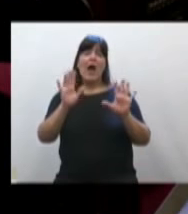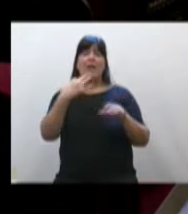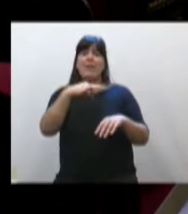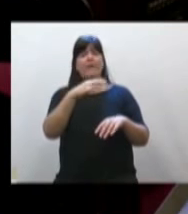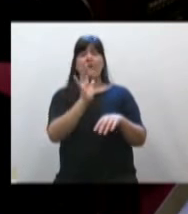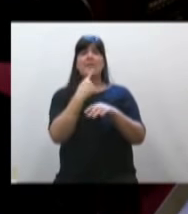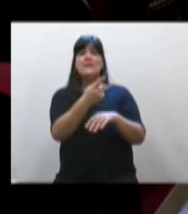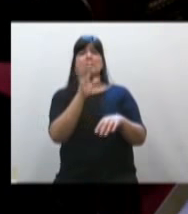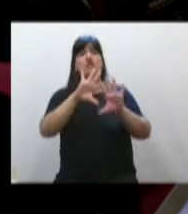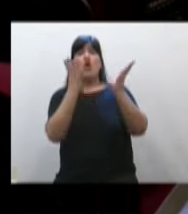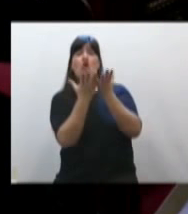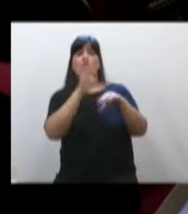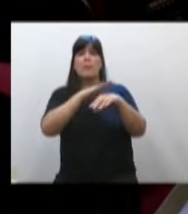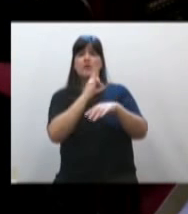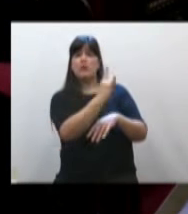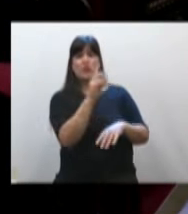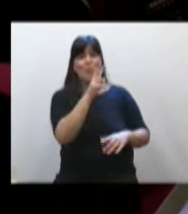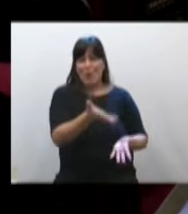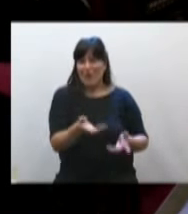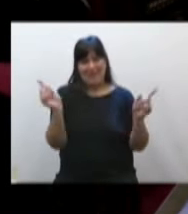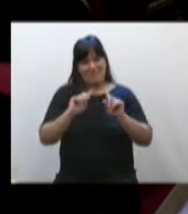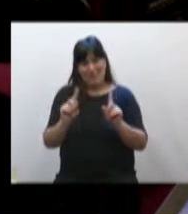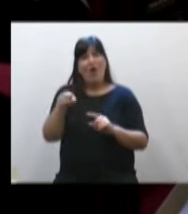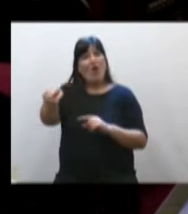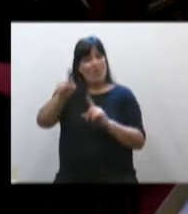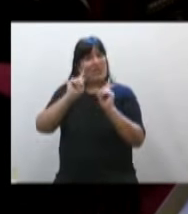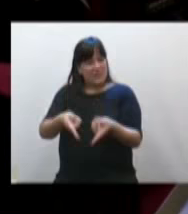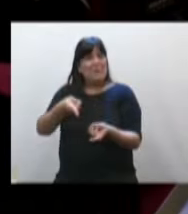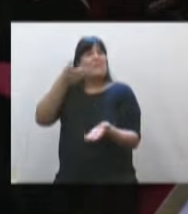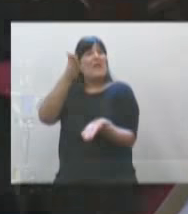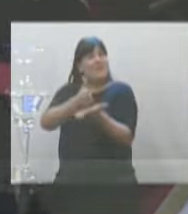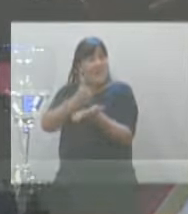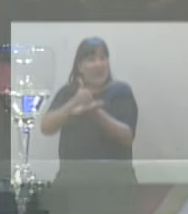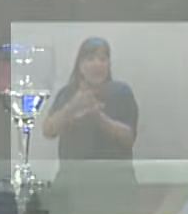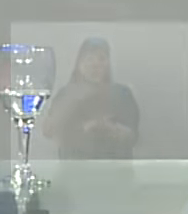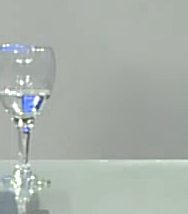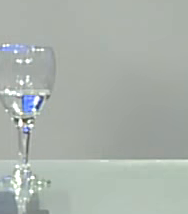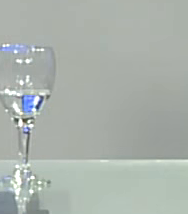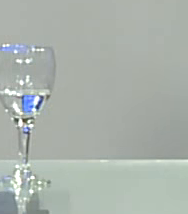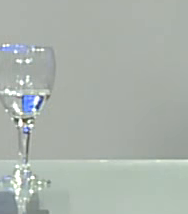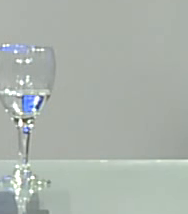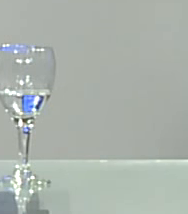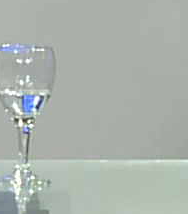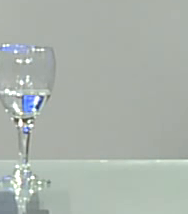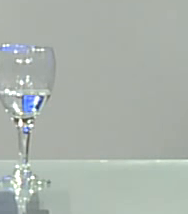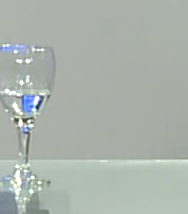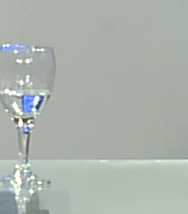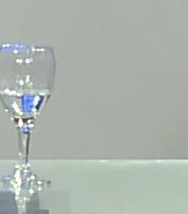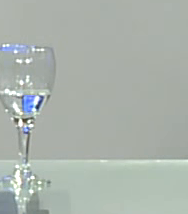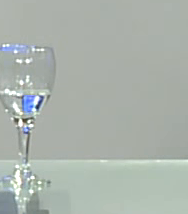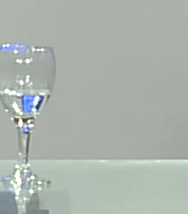apruebe o no se apruebe este proyecto de ley. Bueno, Paula, esperamos que cierre la cobertura. Será material que compartiremos mañana seguramente